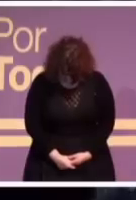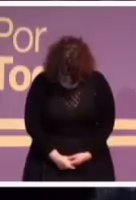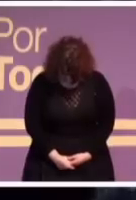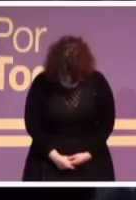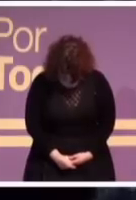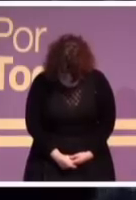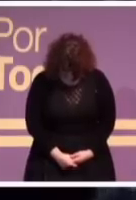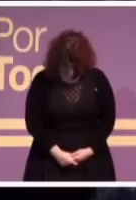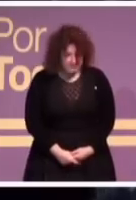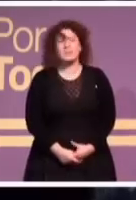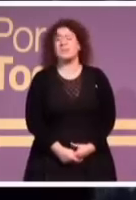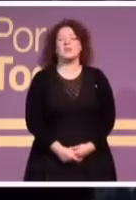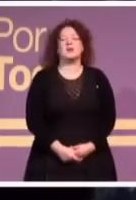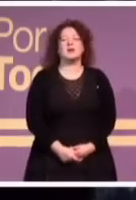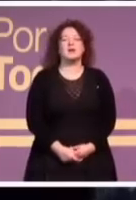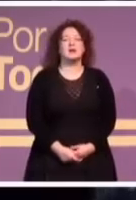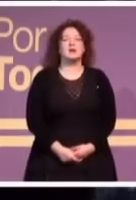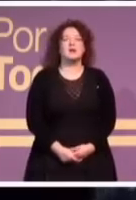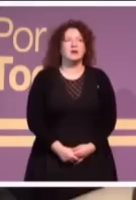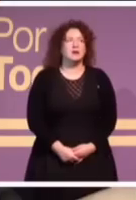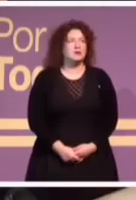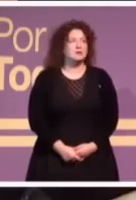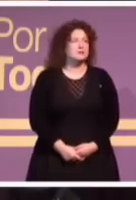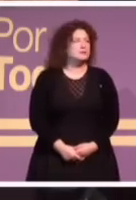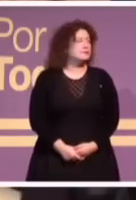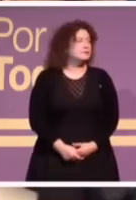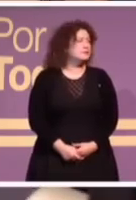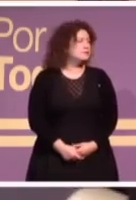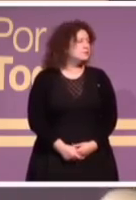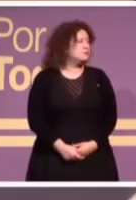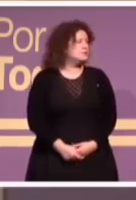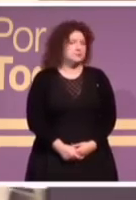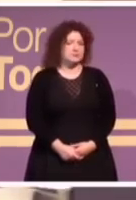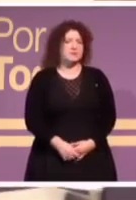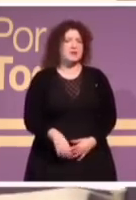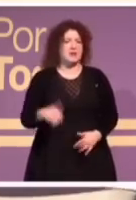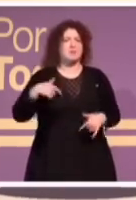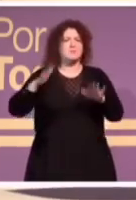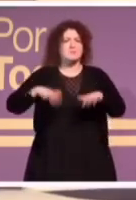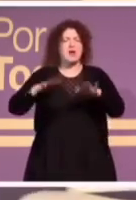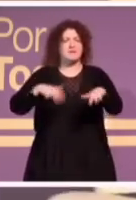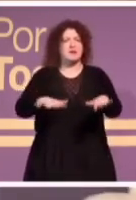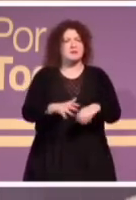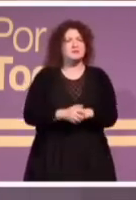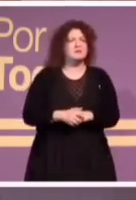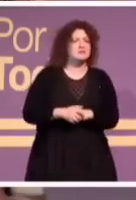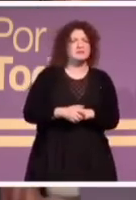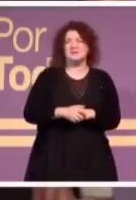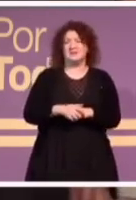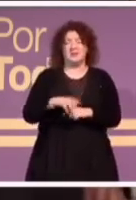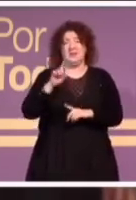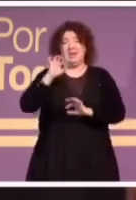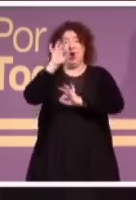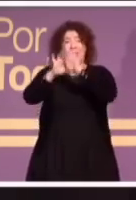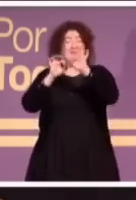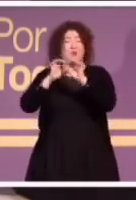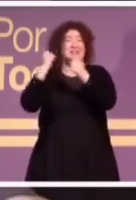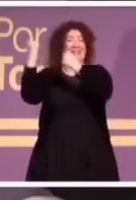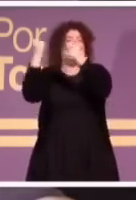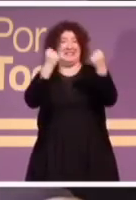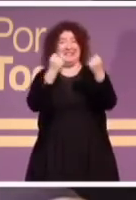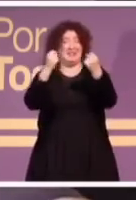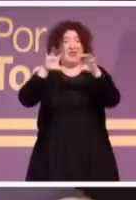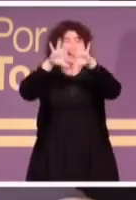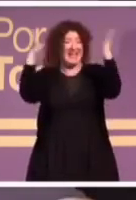Y hemos salido a la calle a decir lo que hoy respaldan todos los organismos internacionales: que